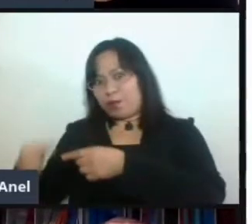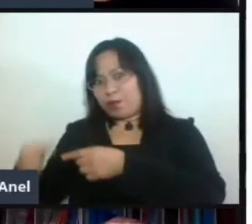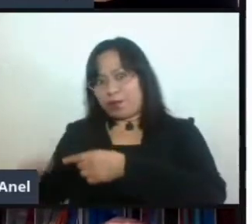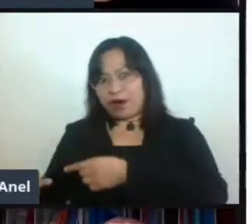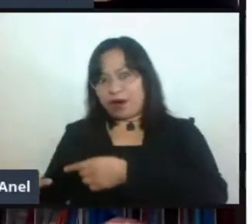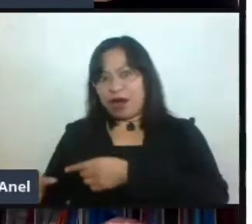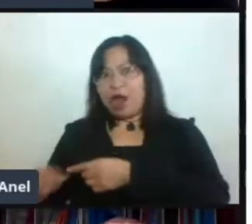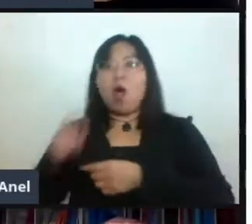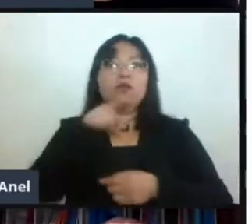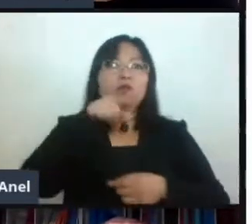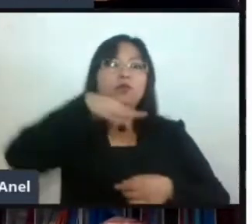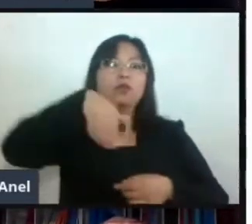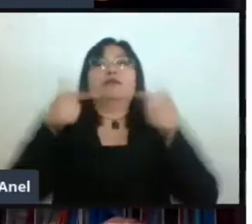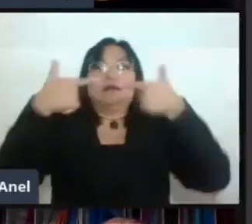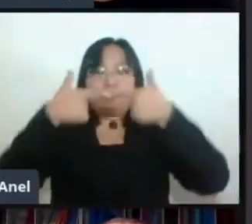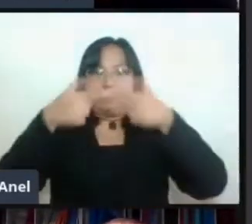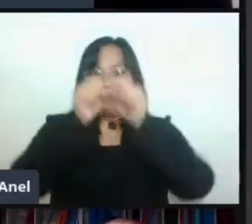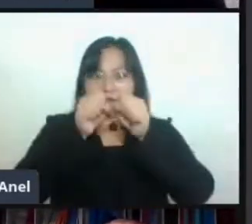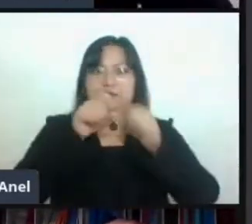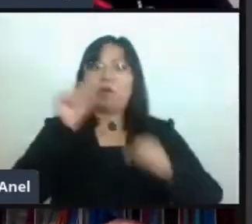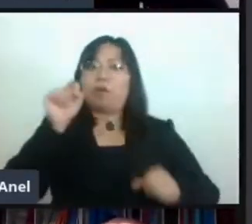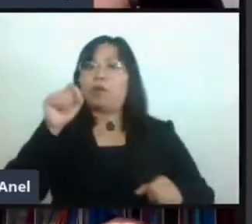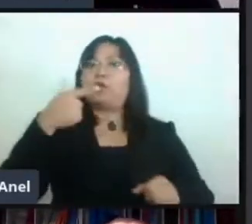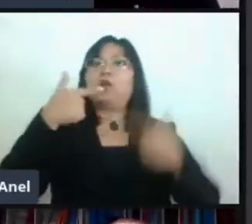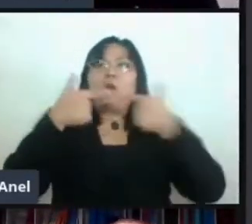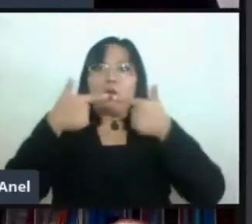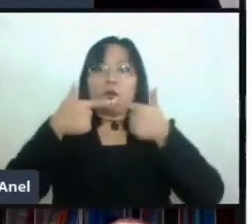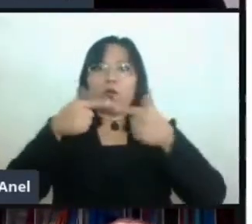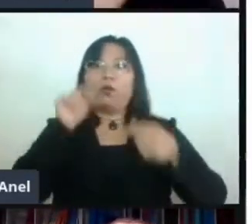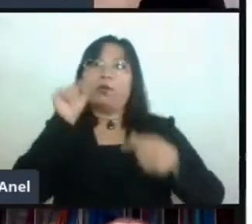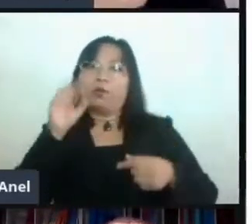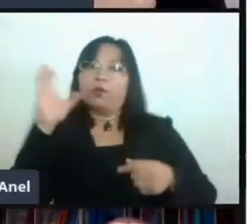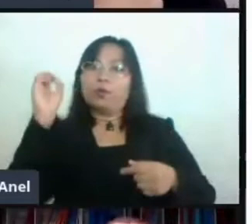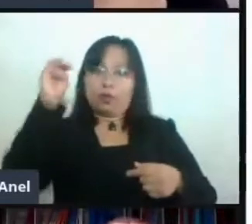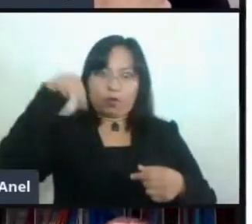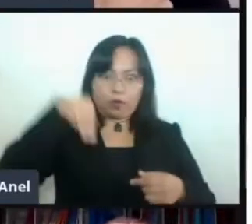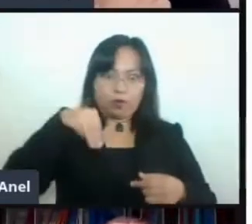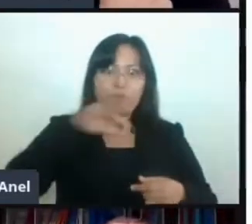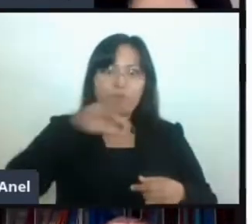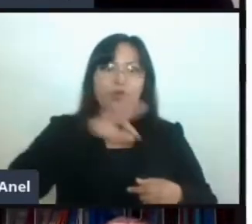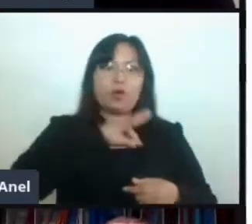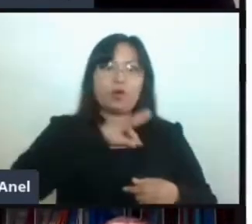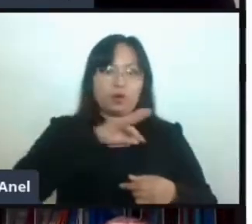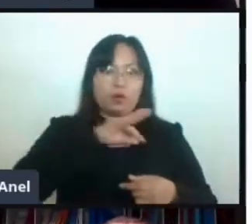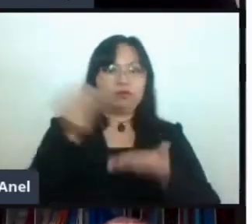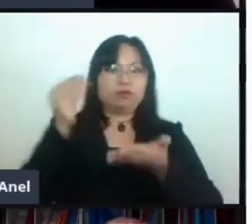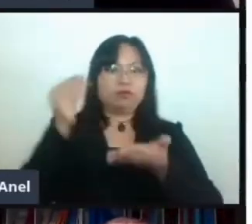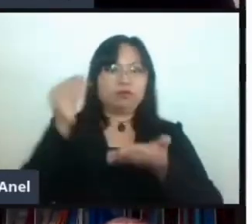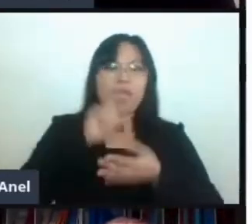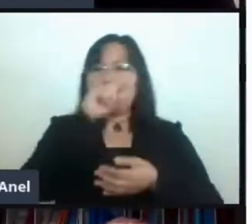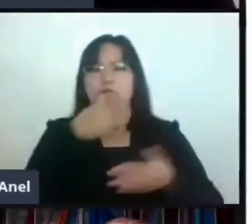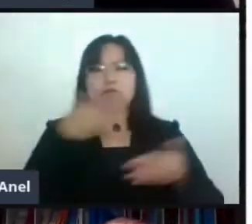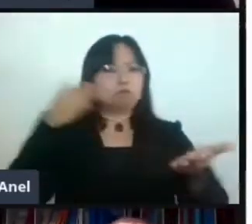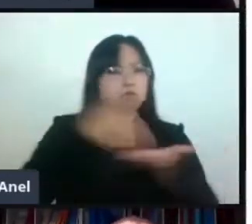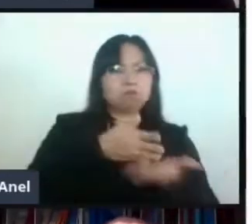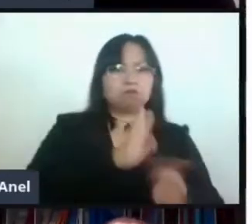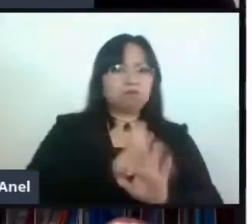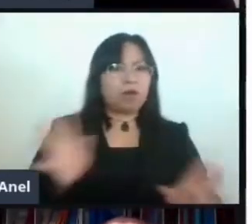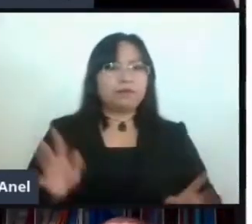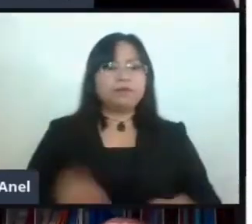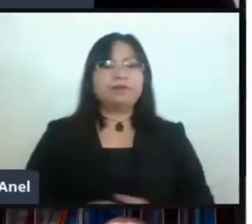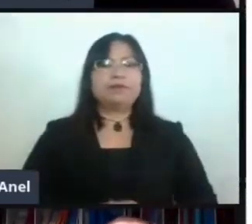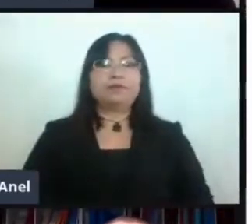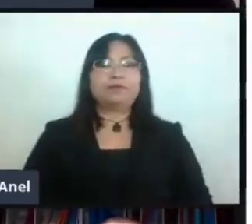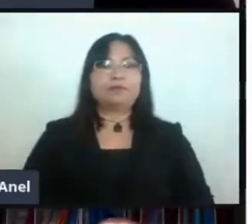classroom.google.com y lo pueden encontrar, ¿de acuerdo? De hecho, cualquier herramienta de Google, la